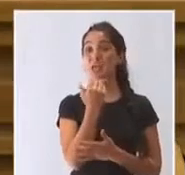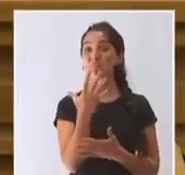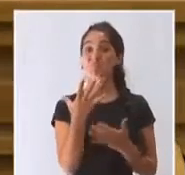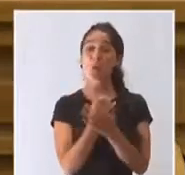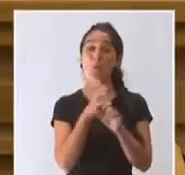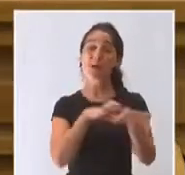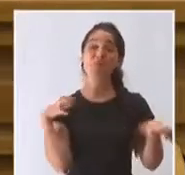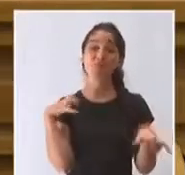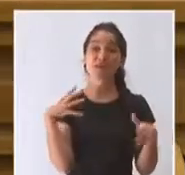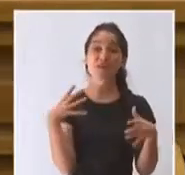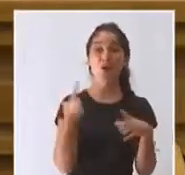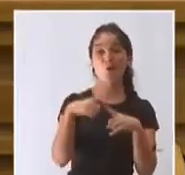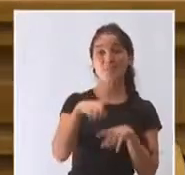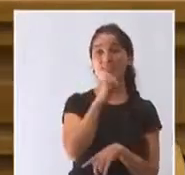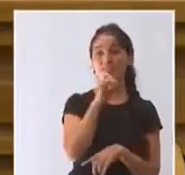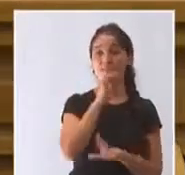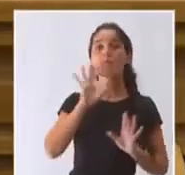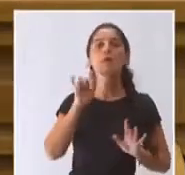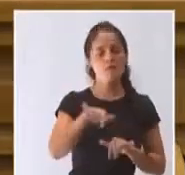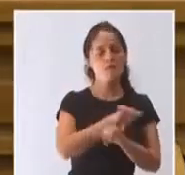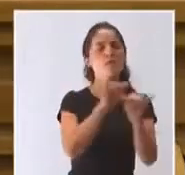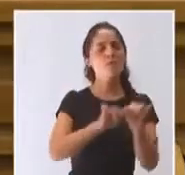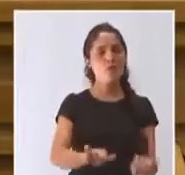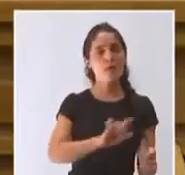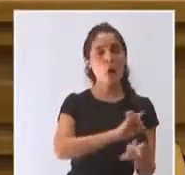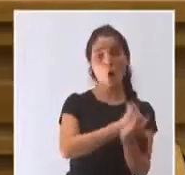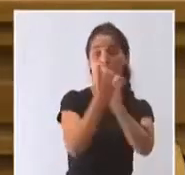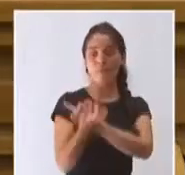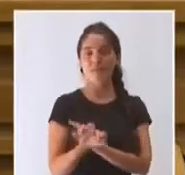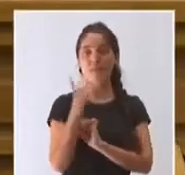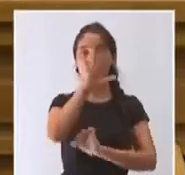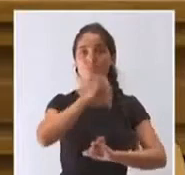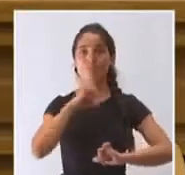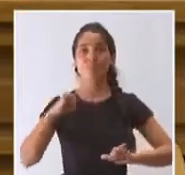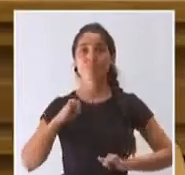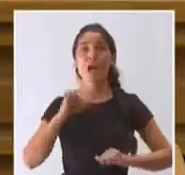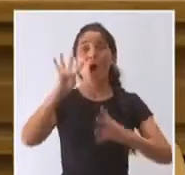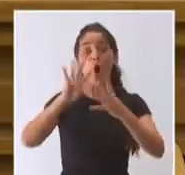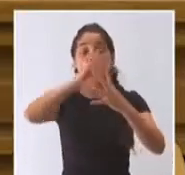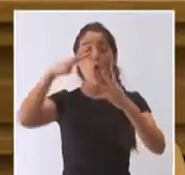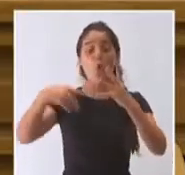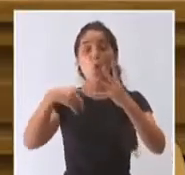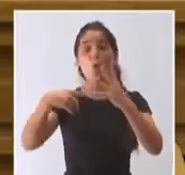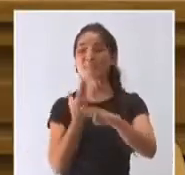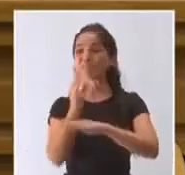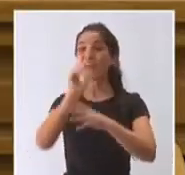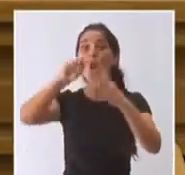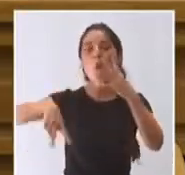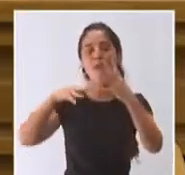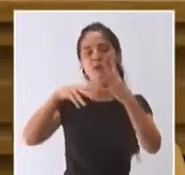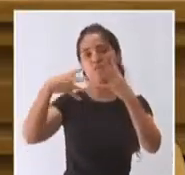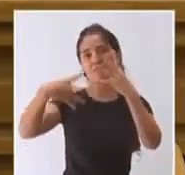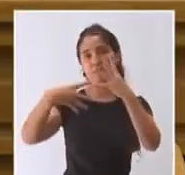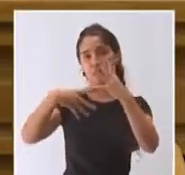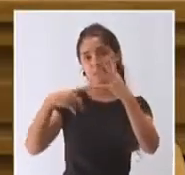modelo ha convertido y miren que lo lamento ha convertido a la región en la cuarta peor financiada no las grandes como andalucía o valet